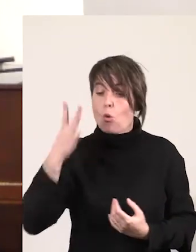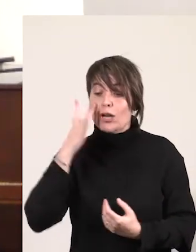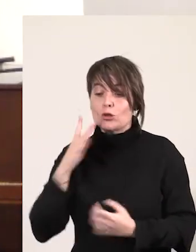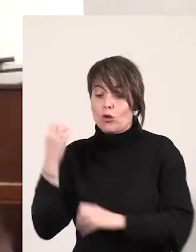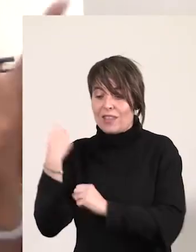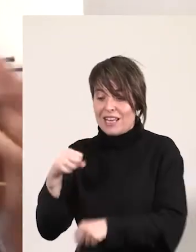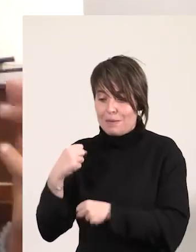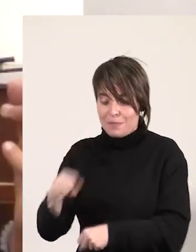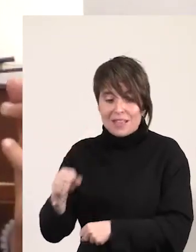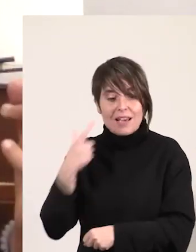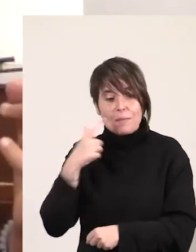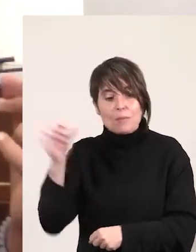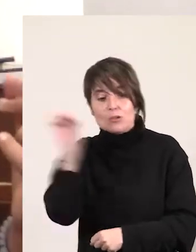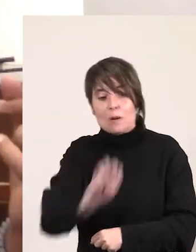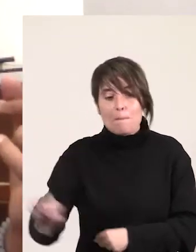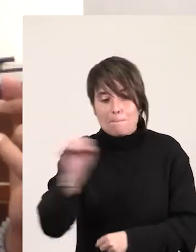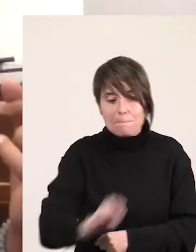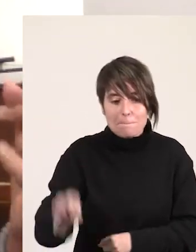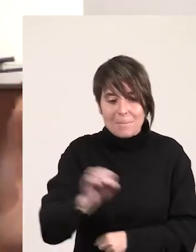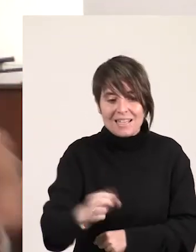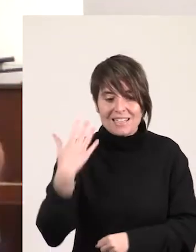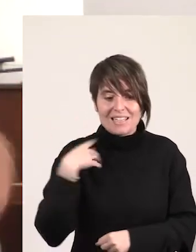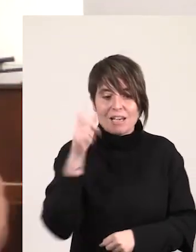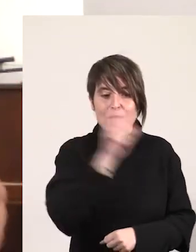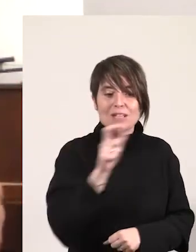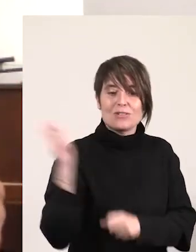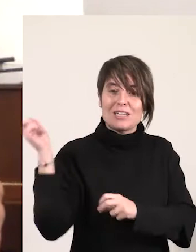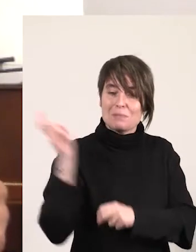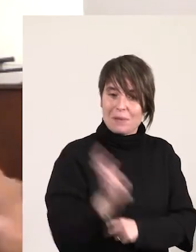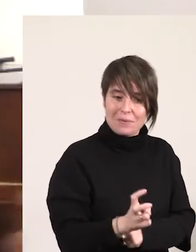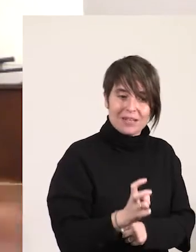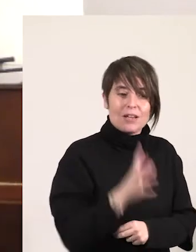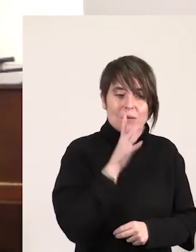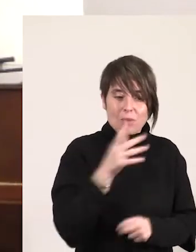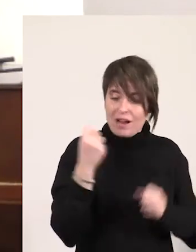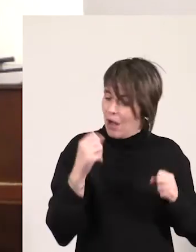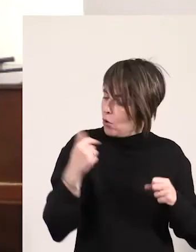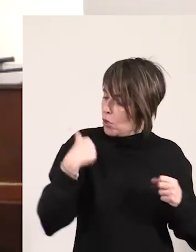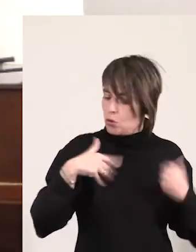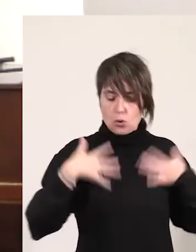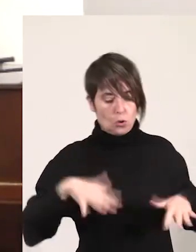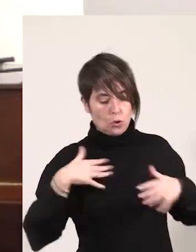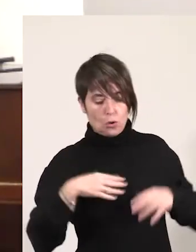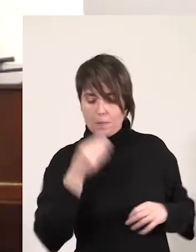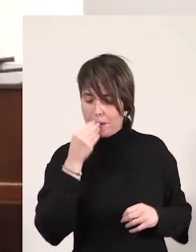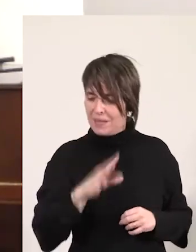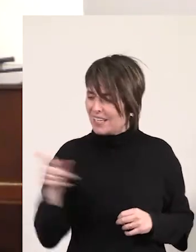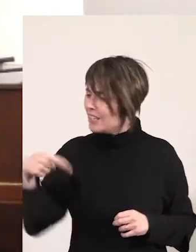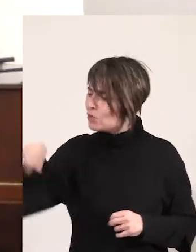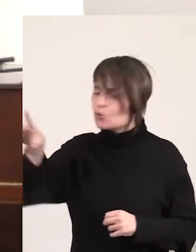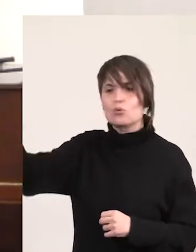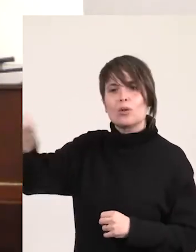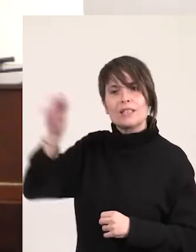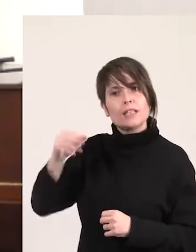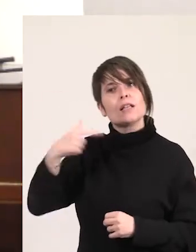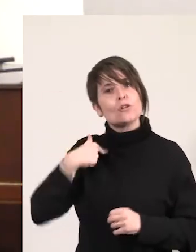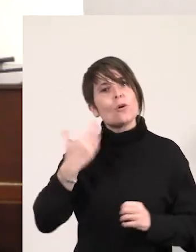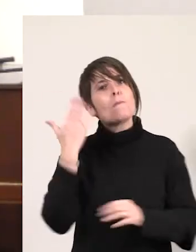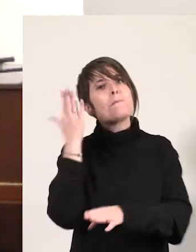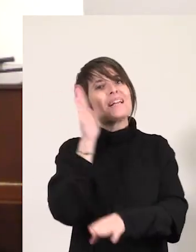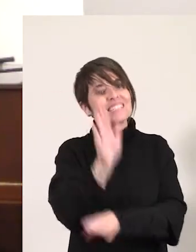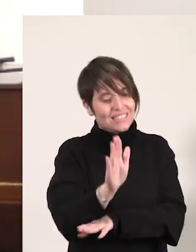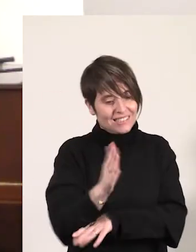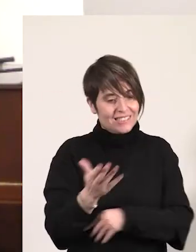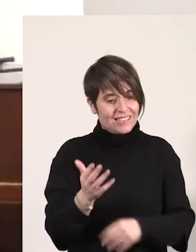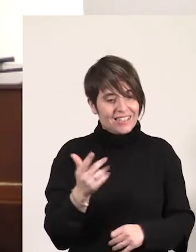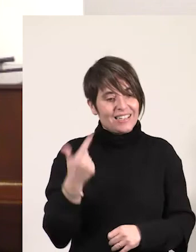prisa, el cuarto de limpieza está ahí, coge corriendo la bayeta que va a venir ya la gente, porque a pesar de que yo fuera arreglada, no